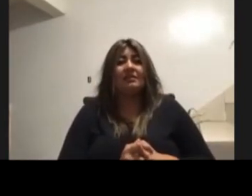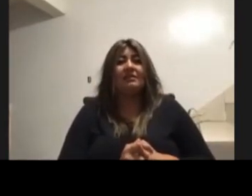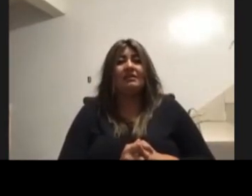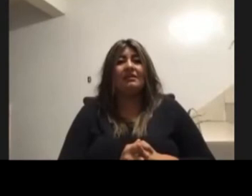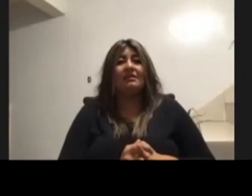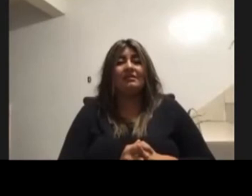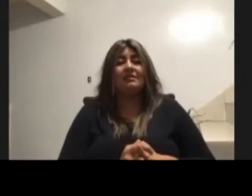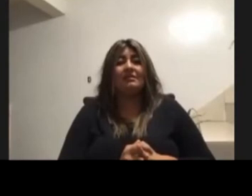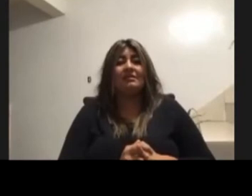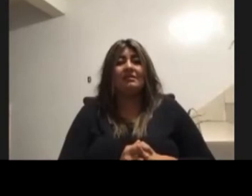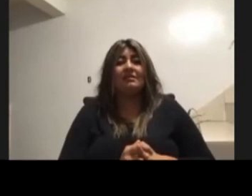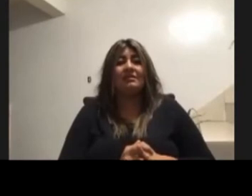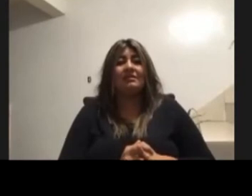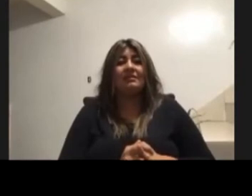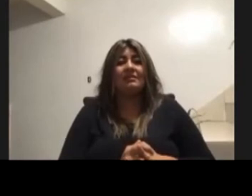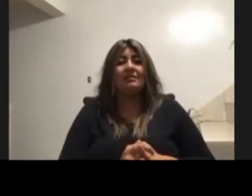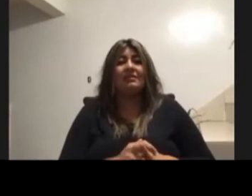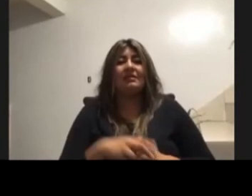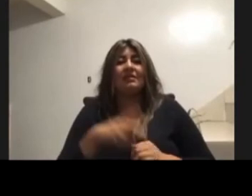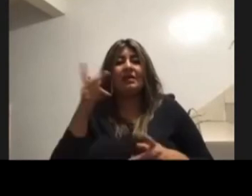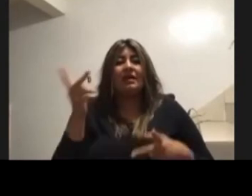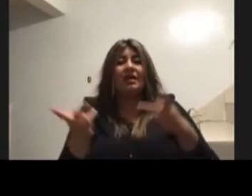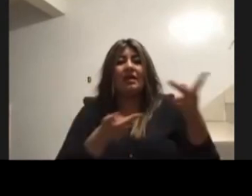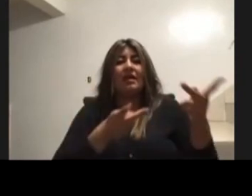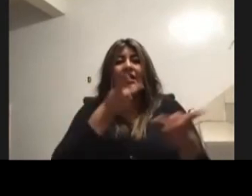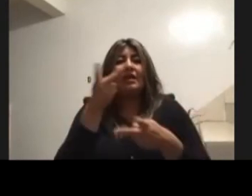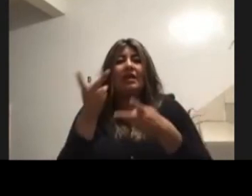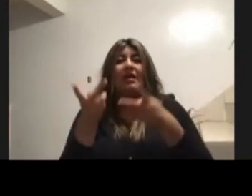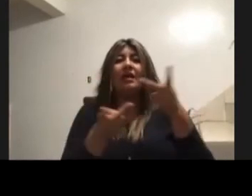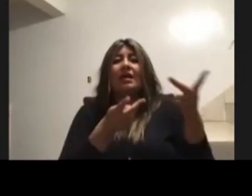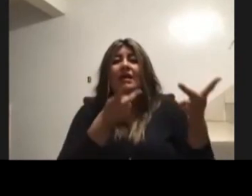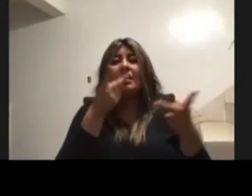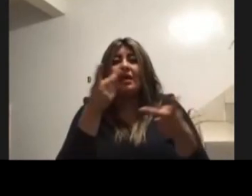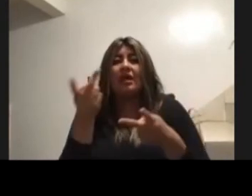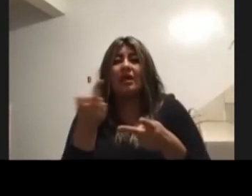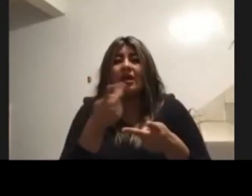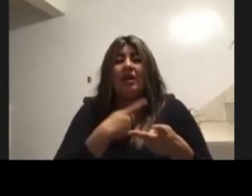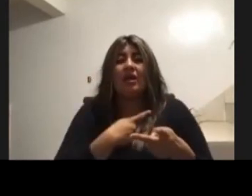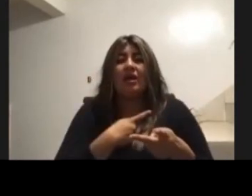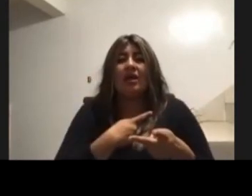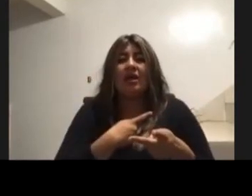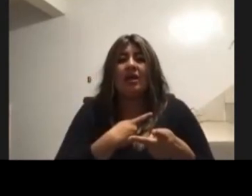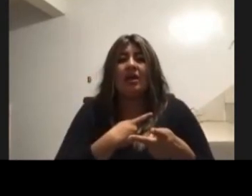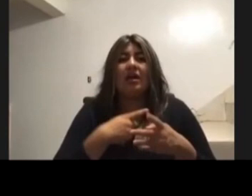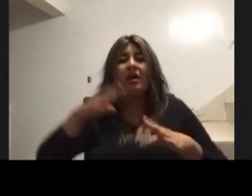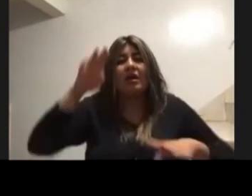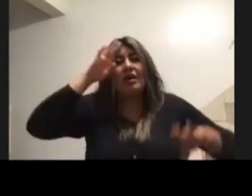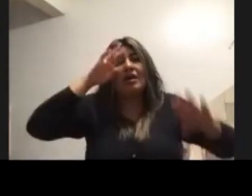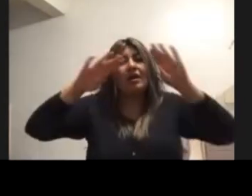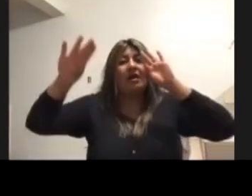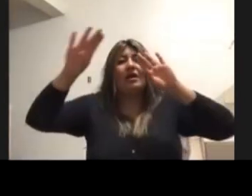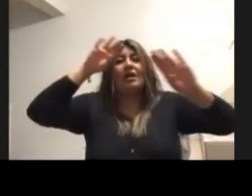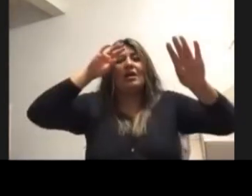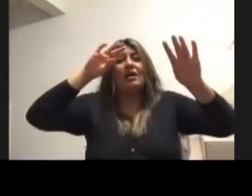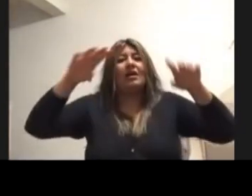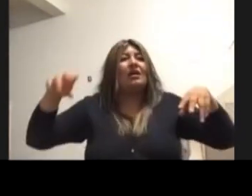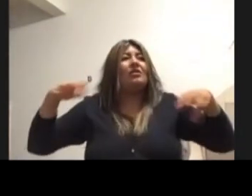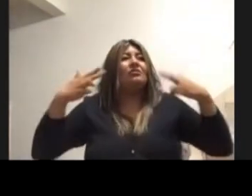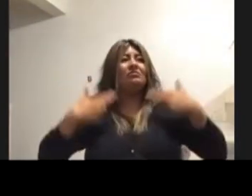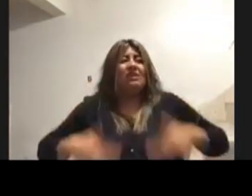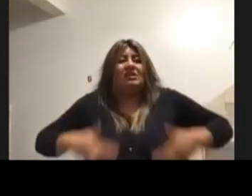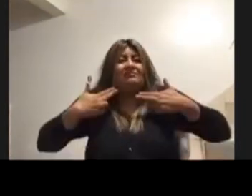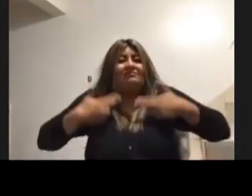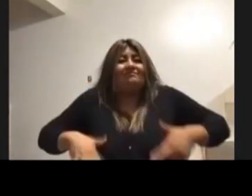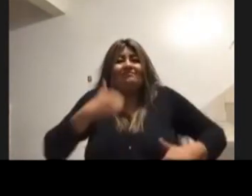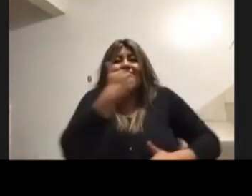La pregunta es muy buena. Creo que depende todo de la parte humana de cada quien. Y ahí entra la